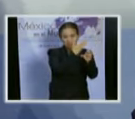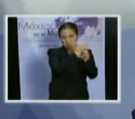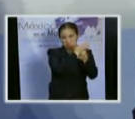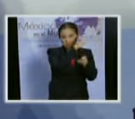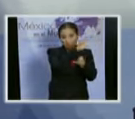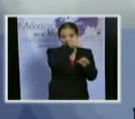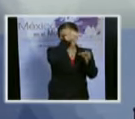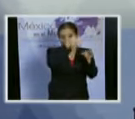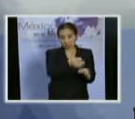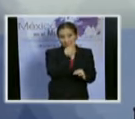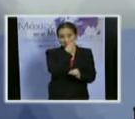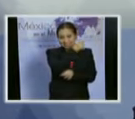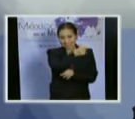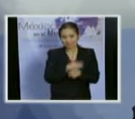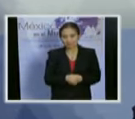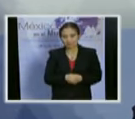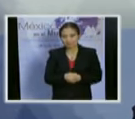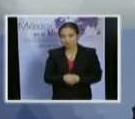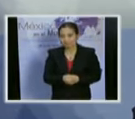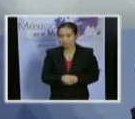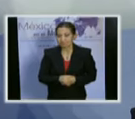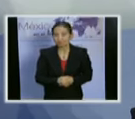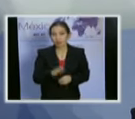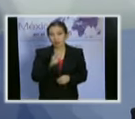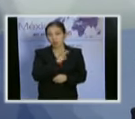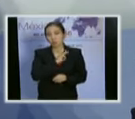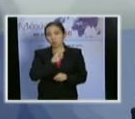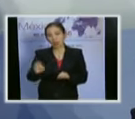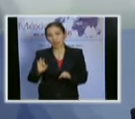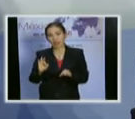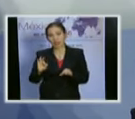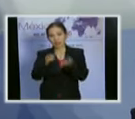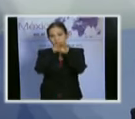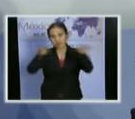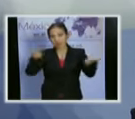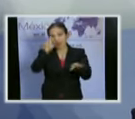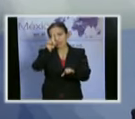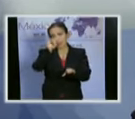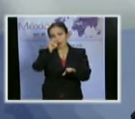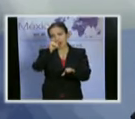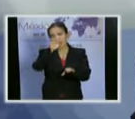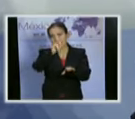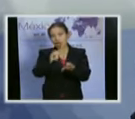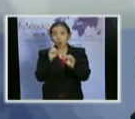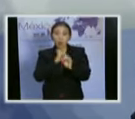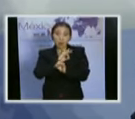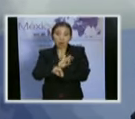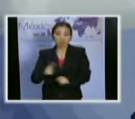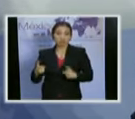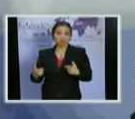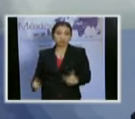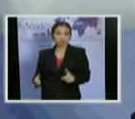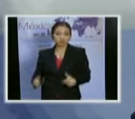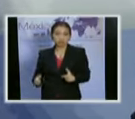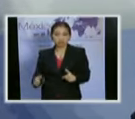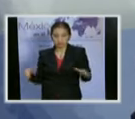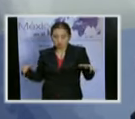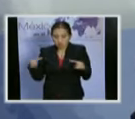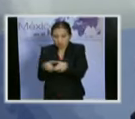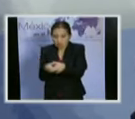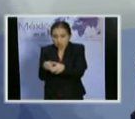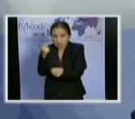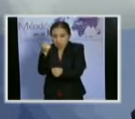tremendamente acertada cuando afirma que se puede tener democracia o se puede tener la riqueza concentrada en